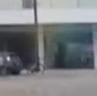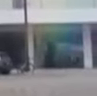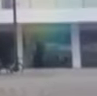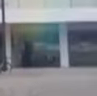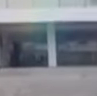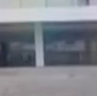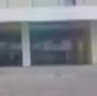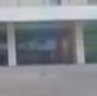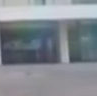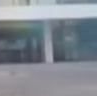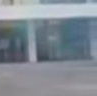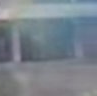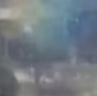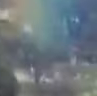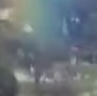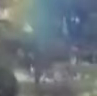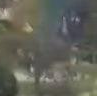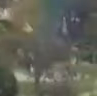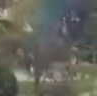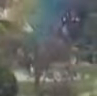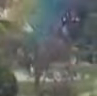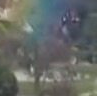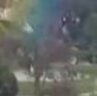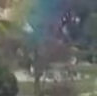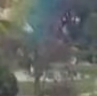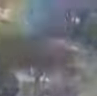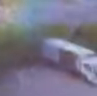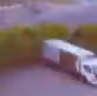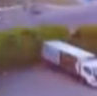Inauguración del Teatro Nacional Benjamín Carrión